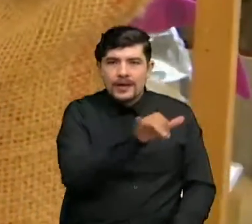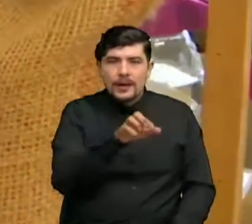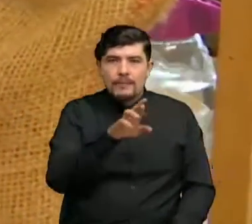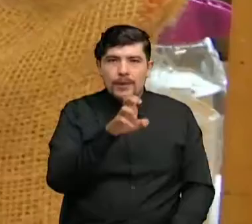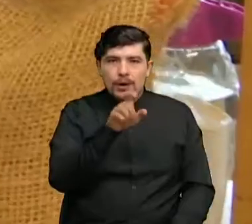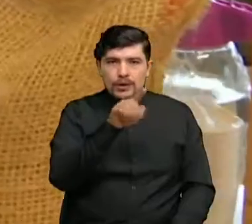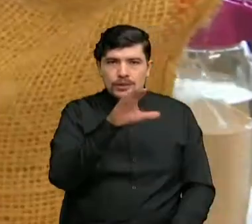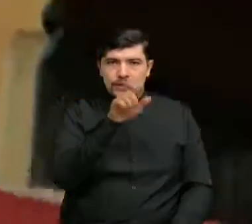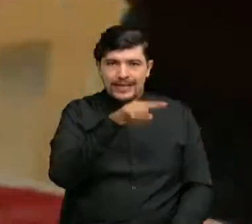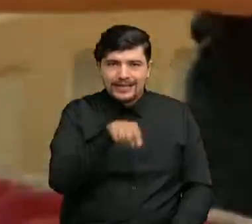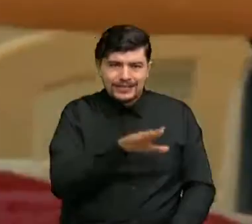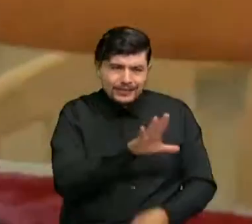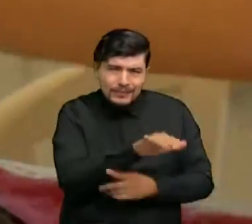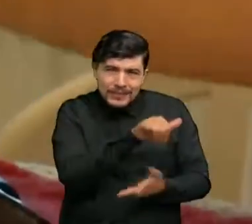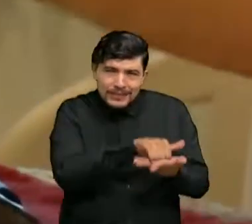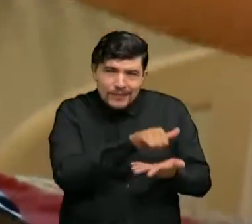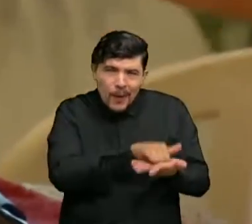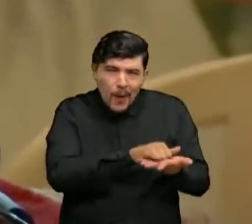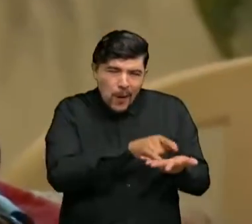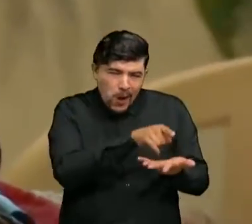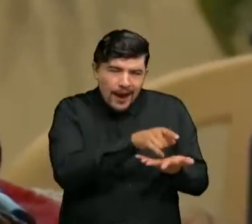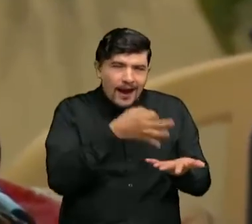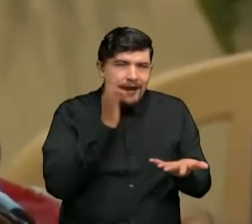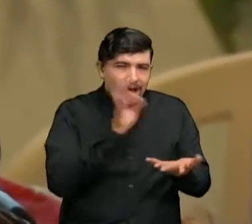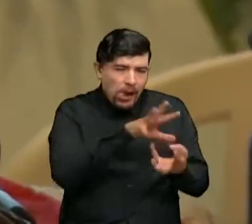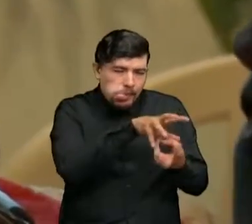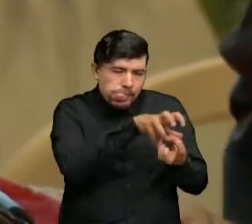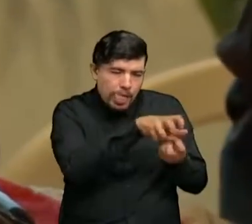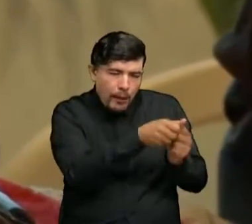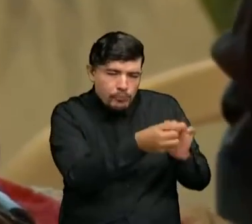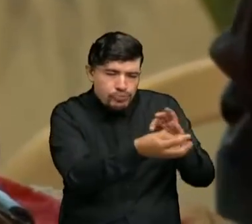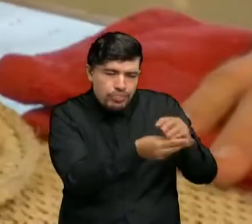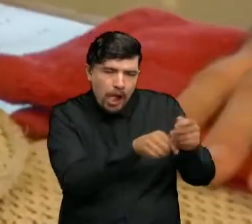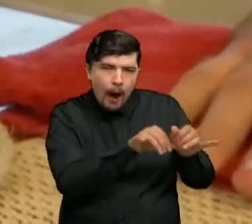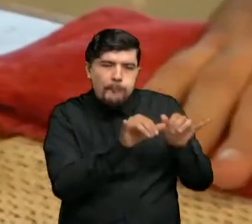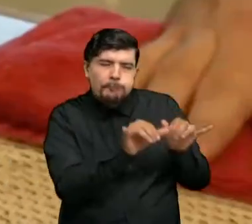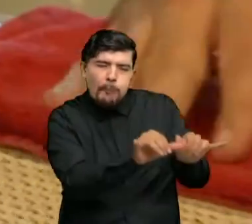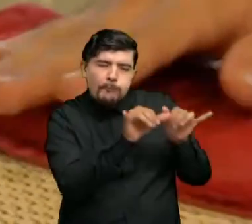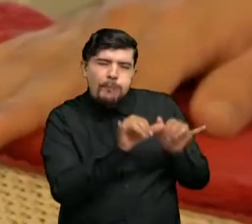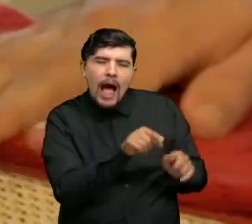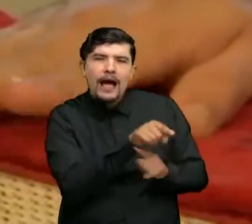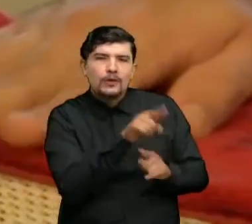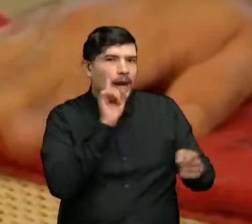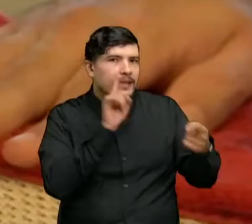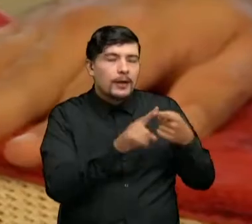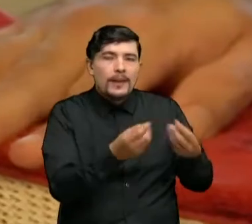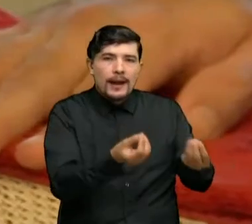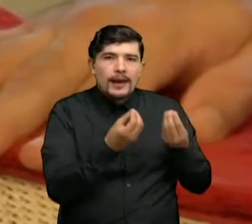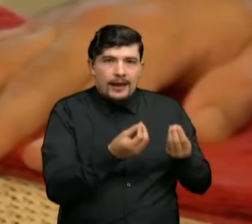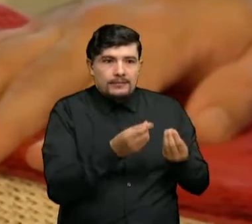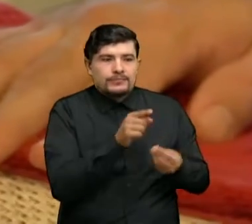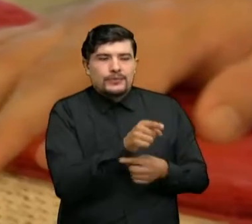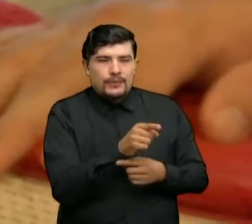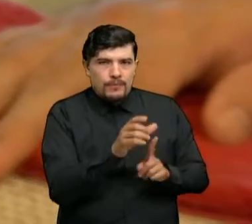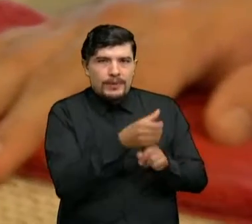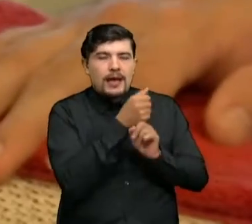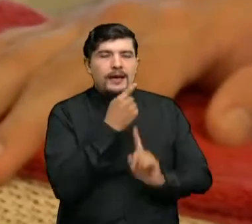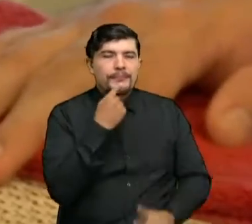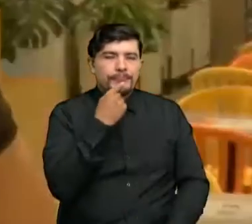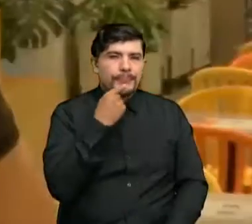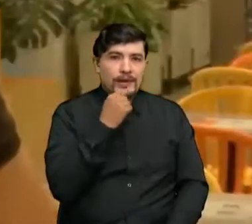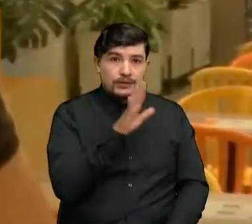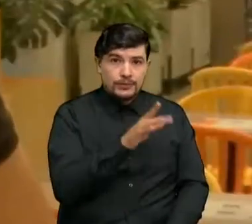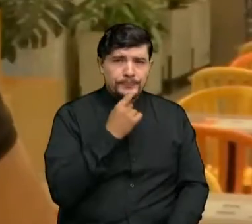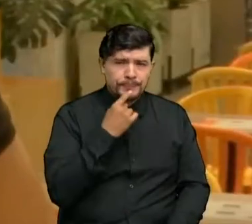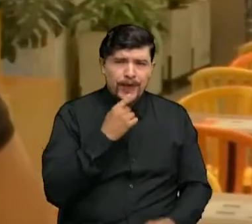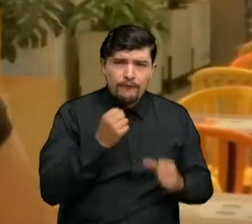propia miel del café, en el mucílago, y se hace pues para alcanzar pues las notas deseadas. Es muy rico, entonces no es un café fuerte,